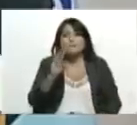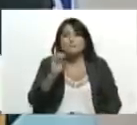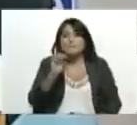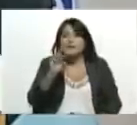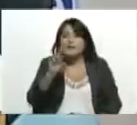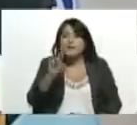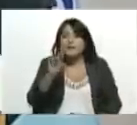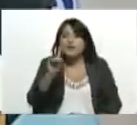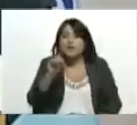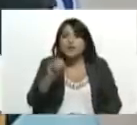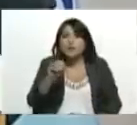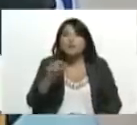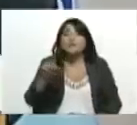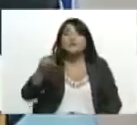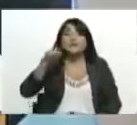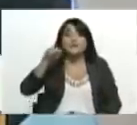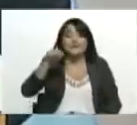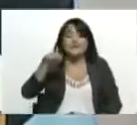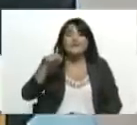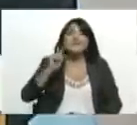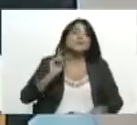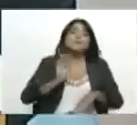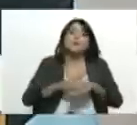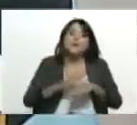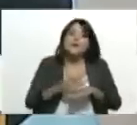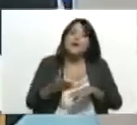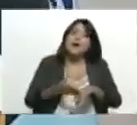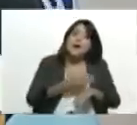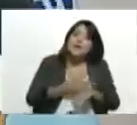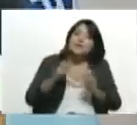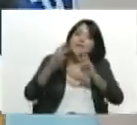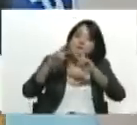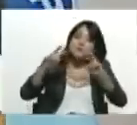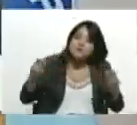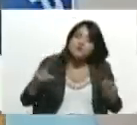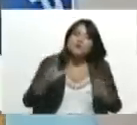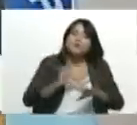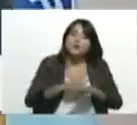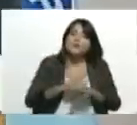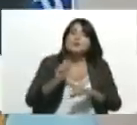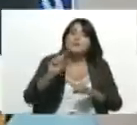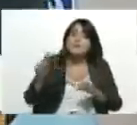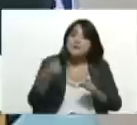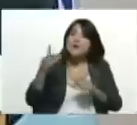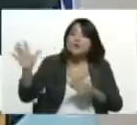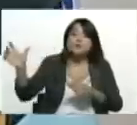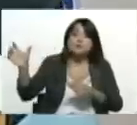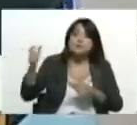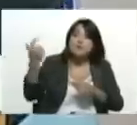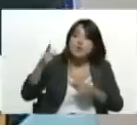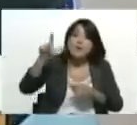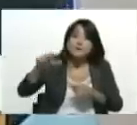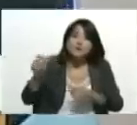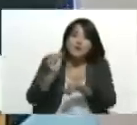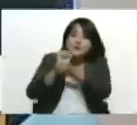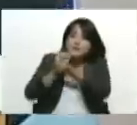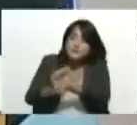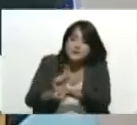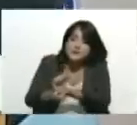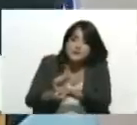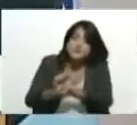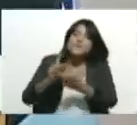Usted sabe que al ocurrir una detención viene posteriormente según